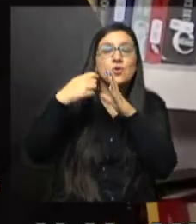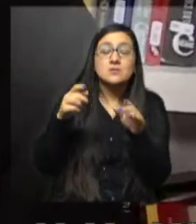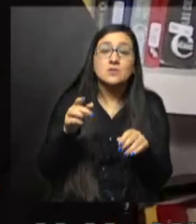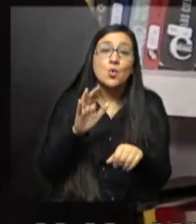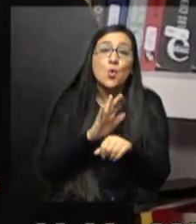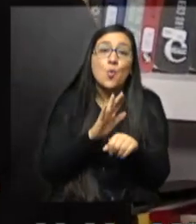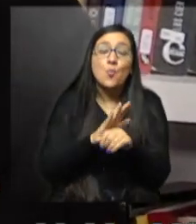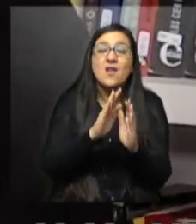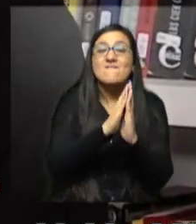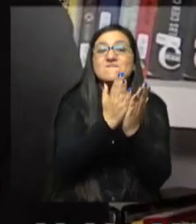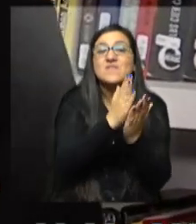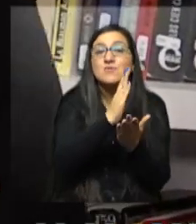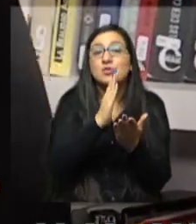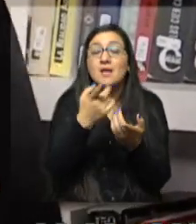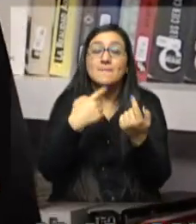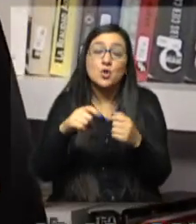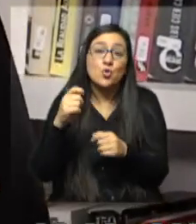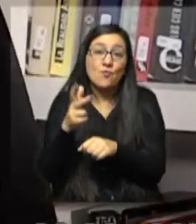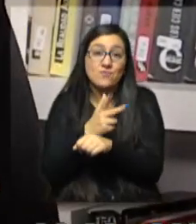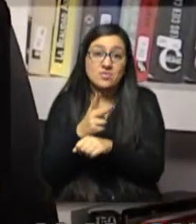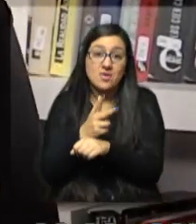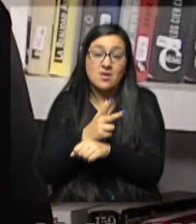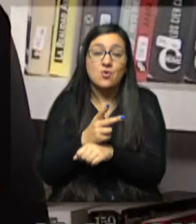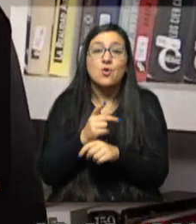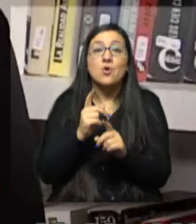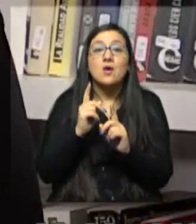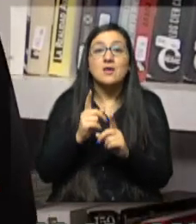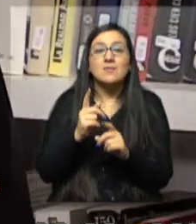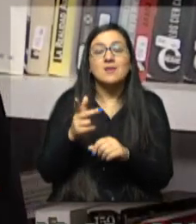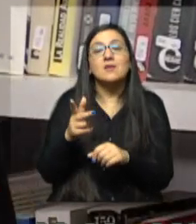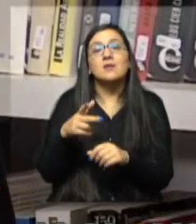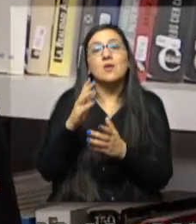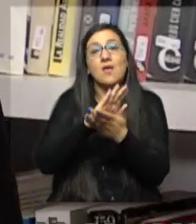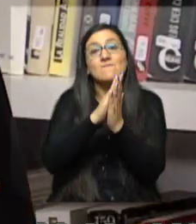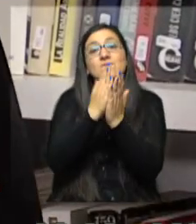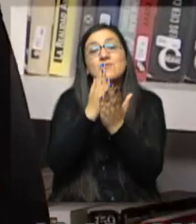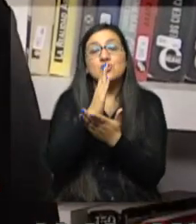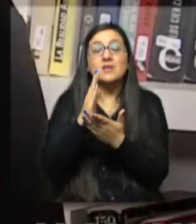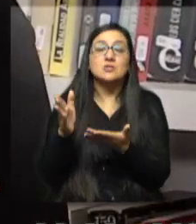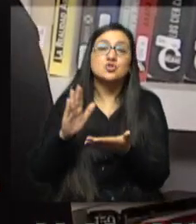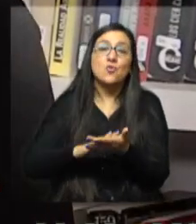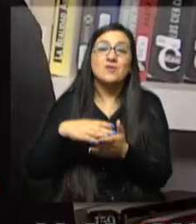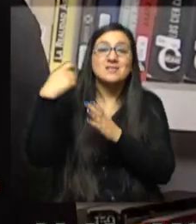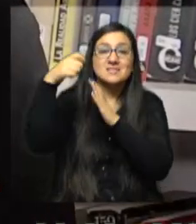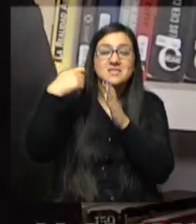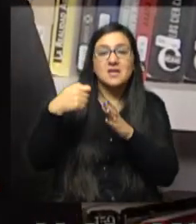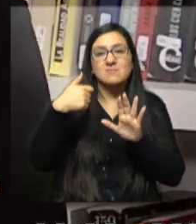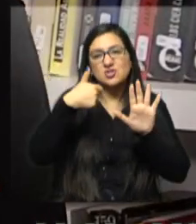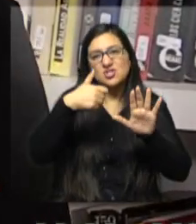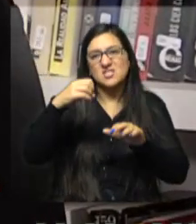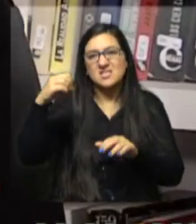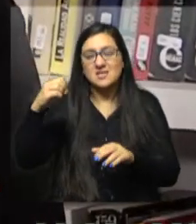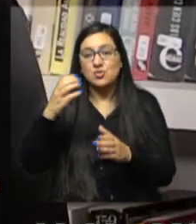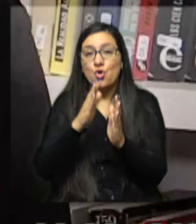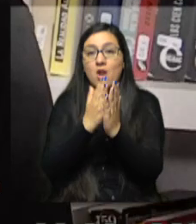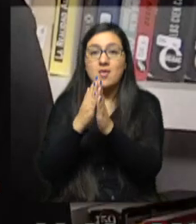8.000 títulos en DVD y una biblioteca específica sobre cine, que en estos momentos ya tenemos alrededor de 600 títulos y que viene